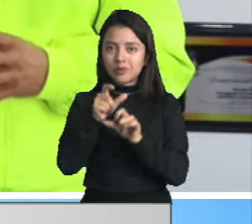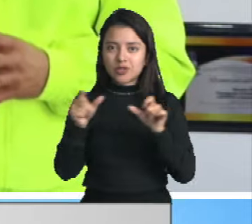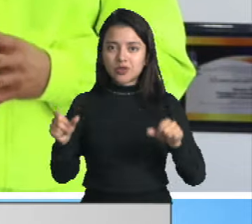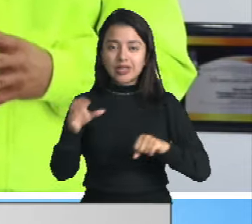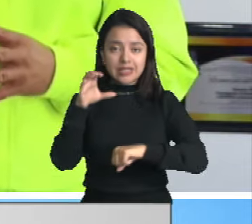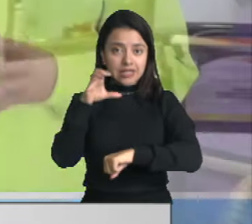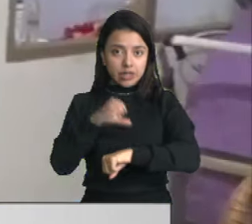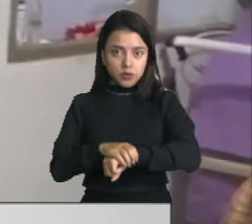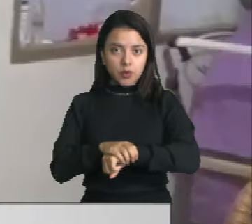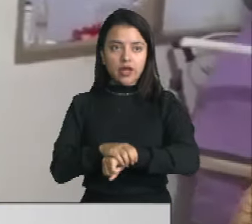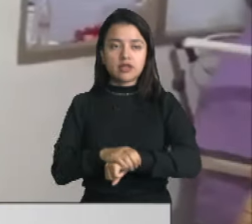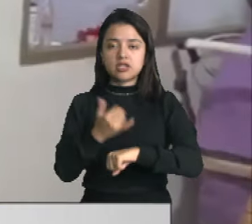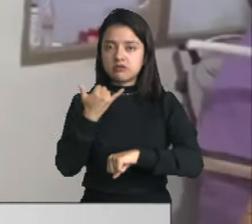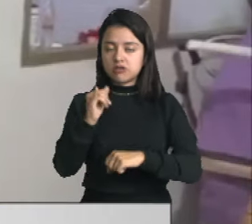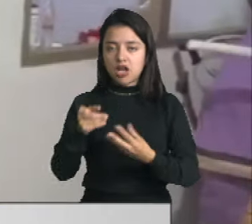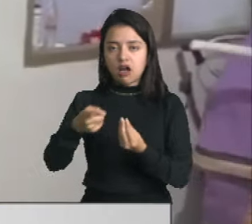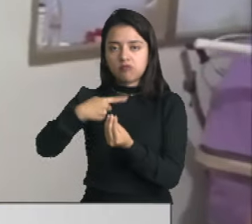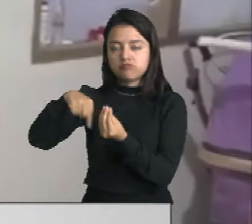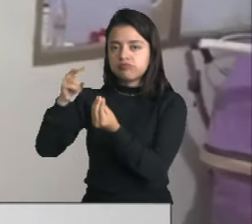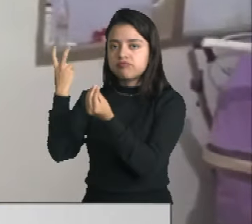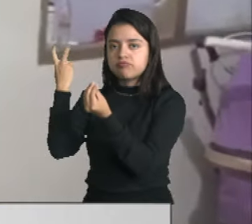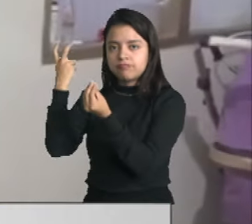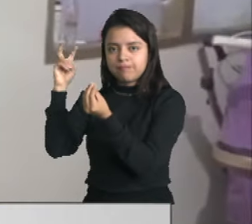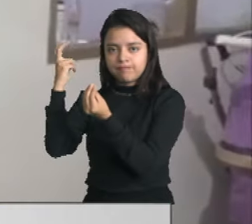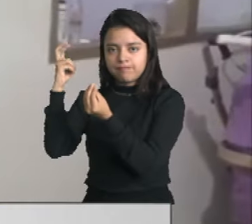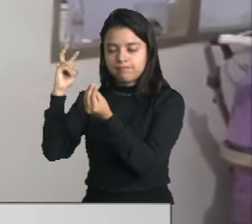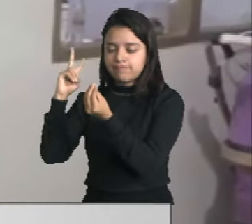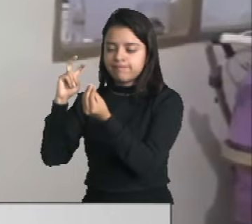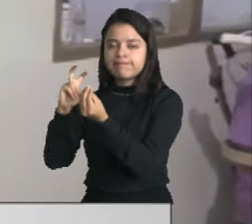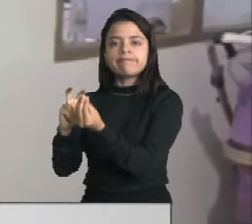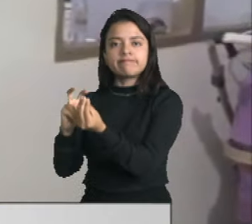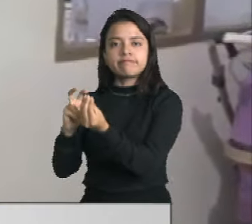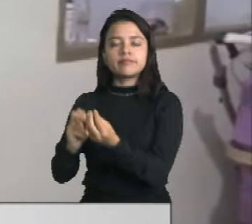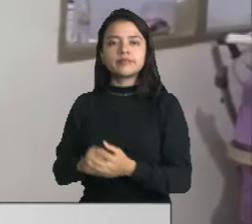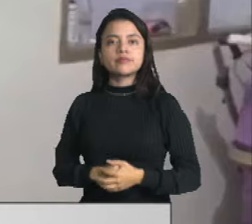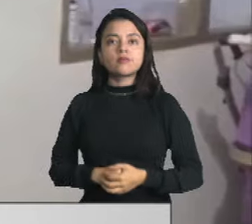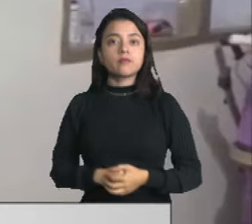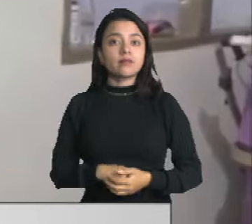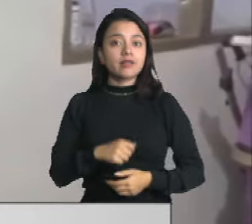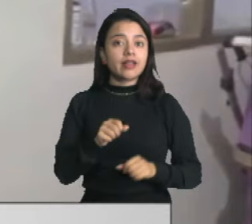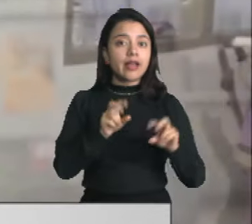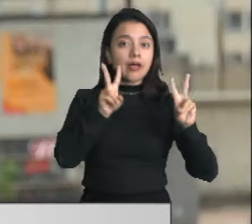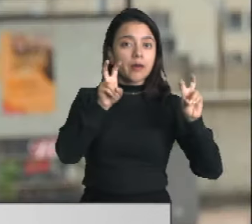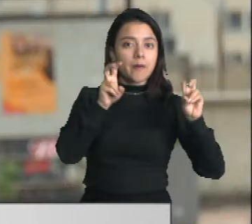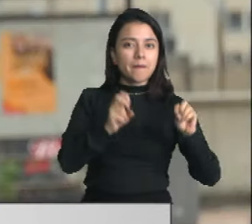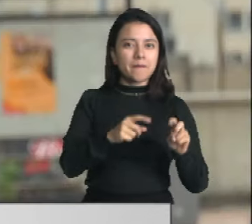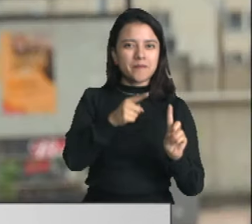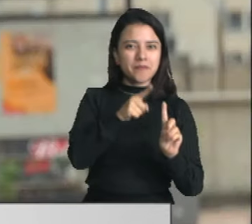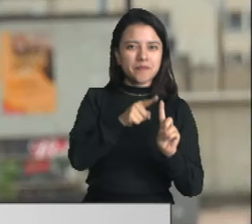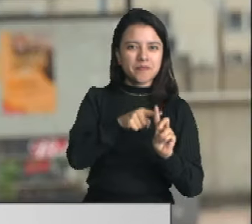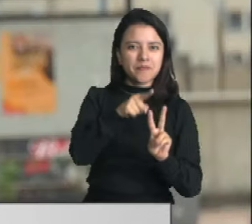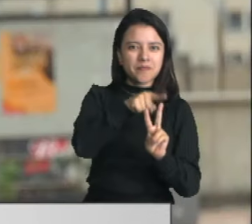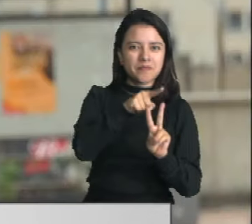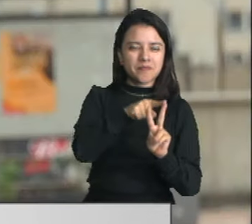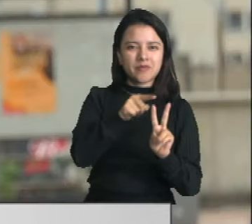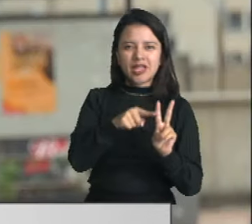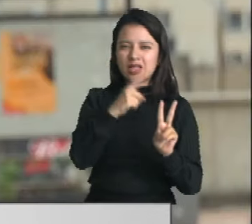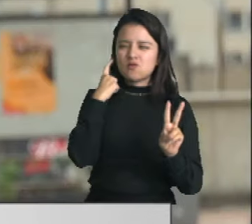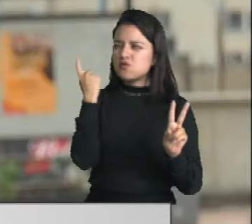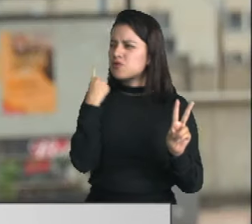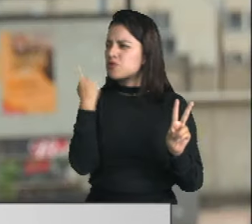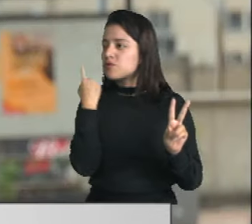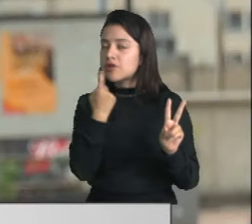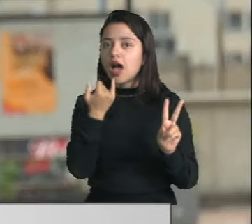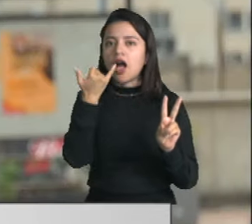fueron puestas a disposición de la Fiscalía General de la Nación. Alias Boyaco y alias El Negro, 2 de los más buscados